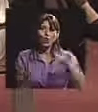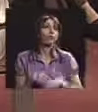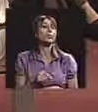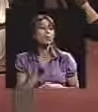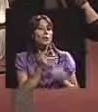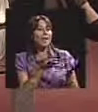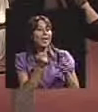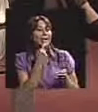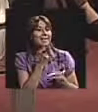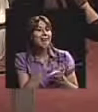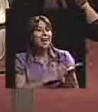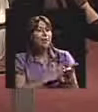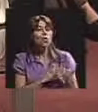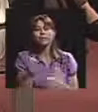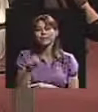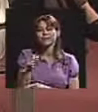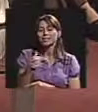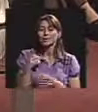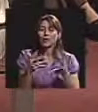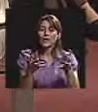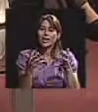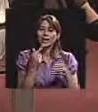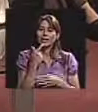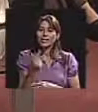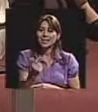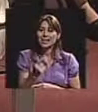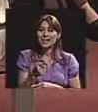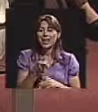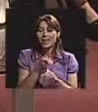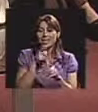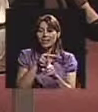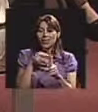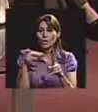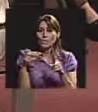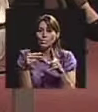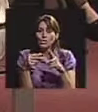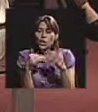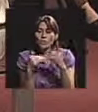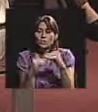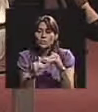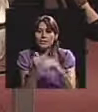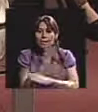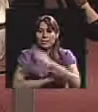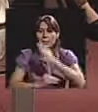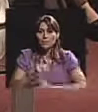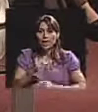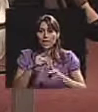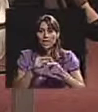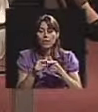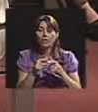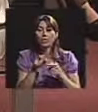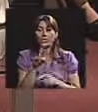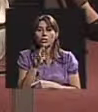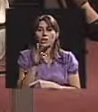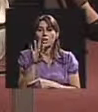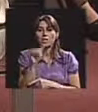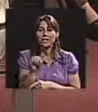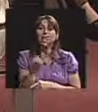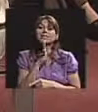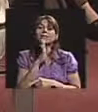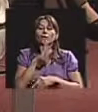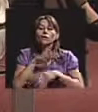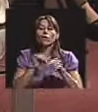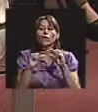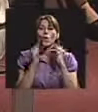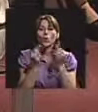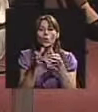que desde una visión estrecha de la discapacidad, entonces estaría doña Rita enfocándose a un grupo social en particular que le ha